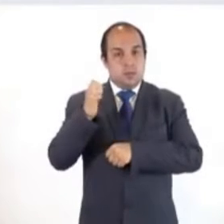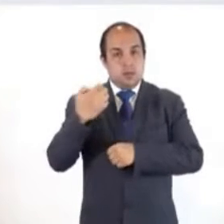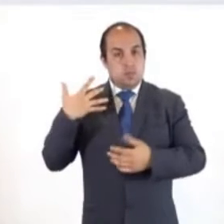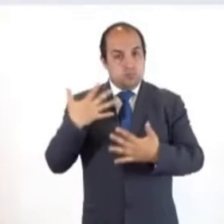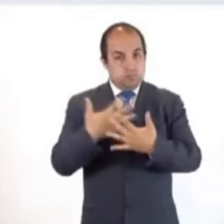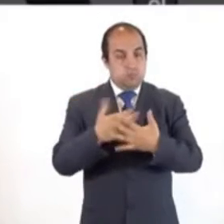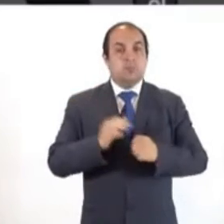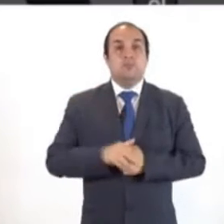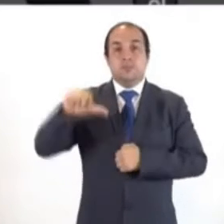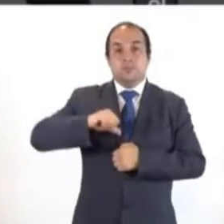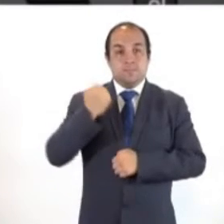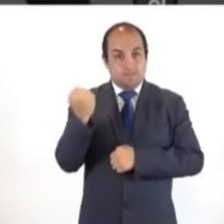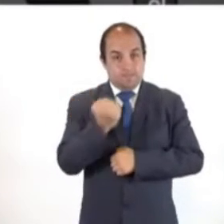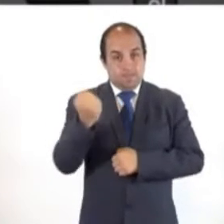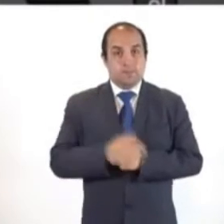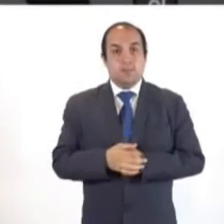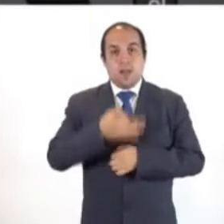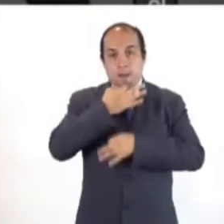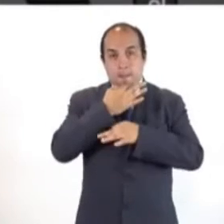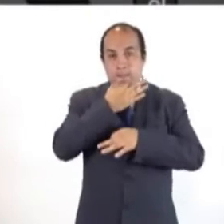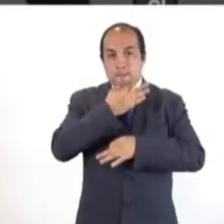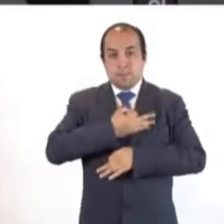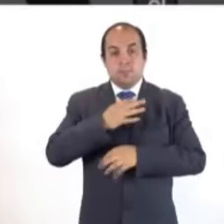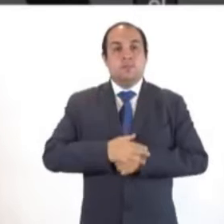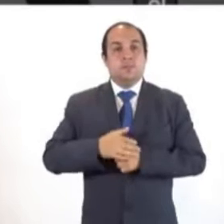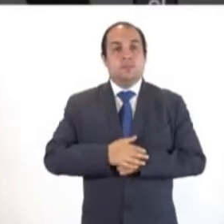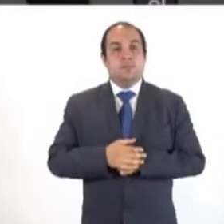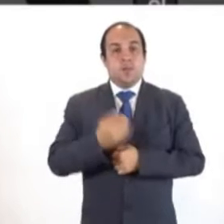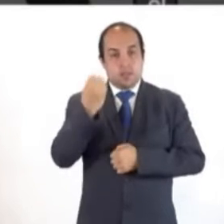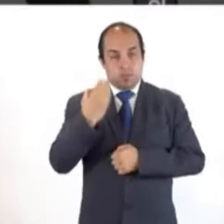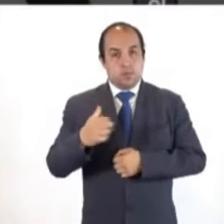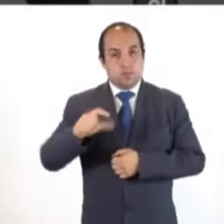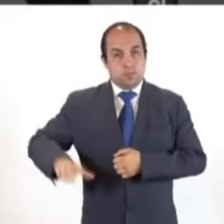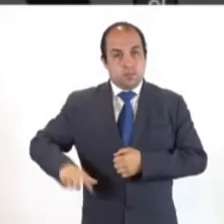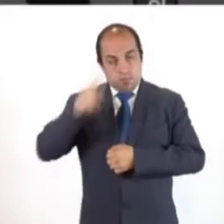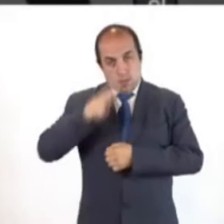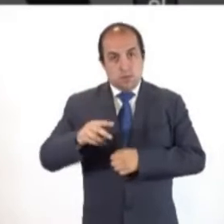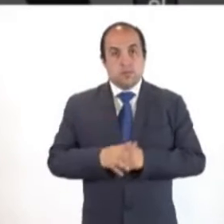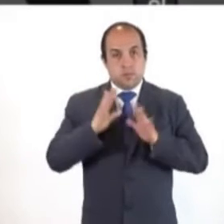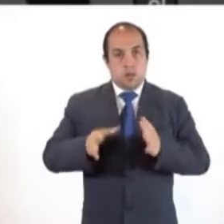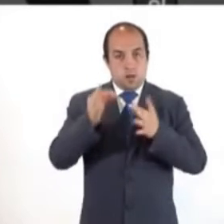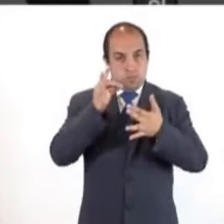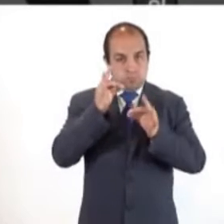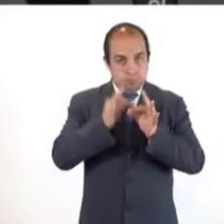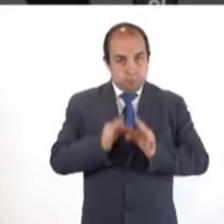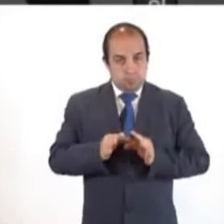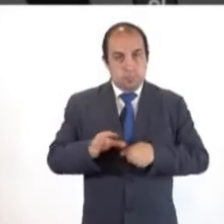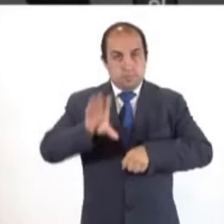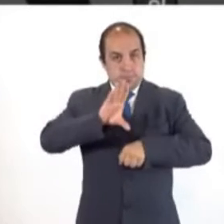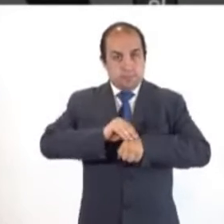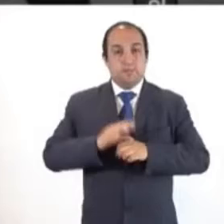fecha. Y hoy, afortunadamente, se nos notificó que de acuerdo al semáforo del Gobierno de México ya cumplimos las condiciones para